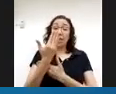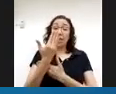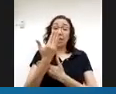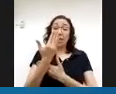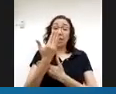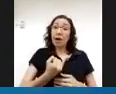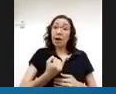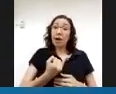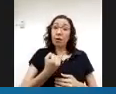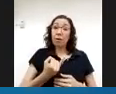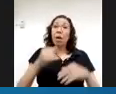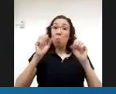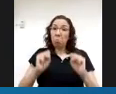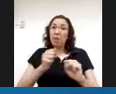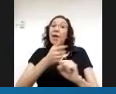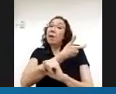invitarlo a que lo haga.